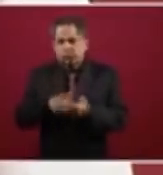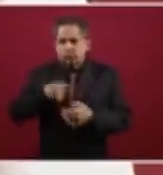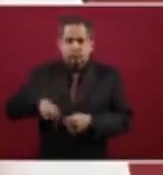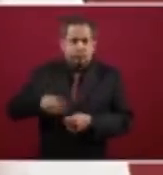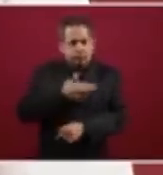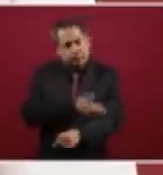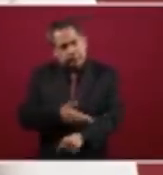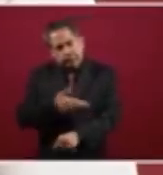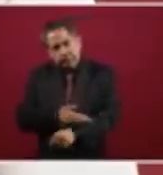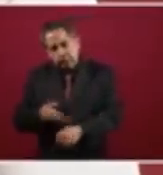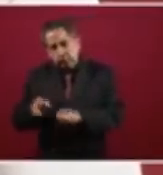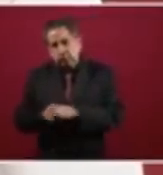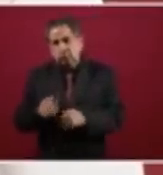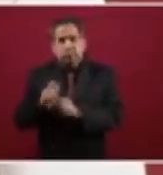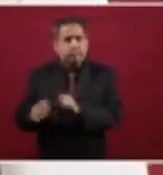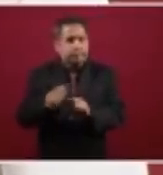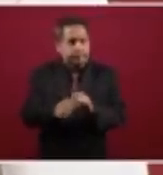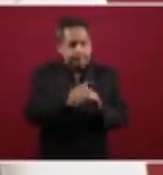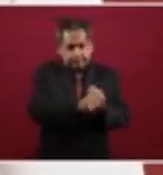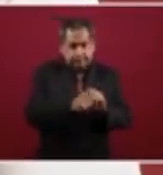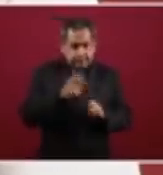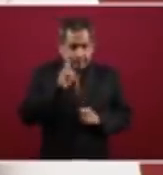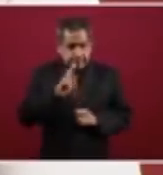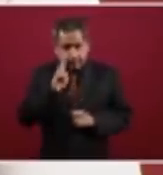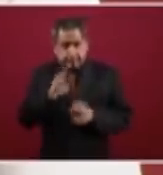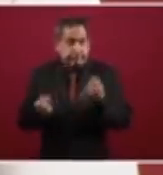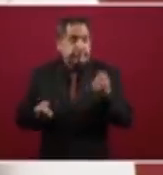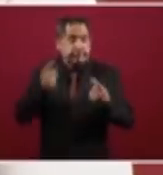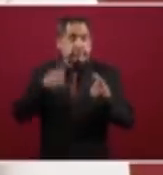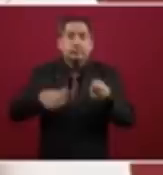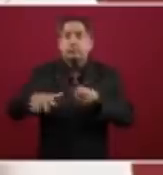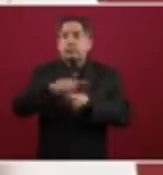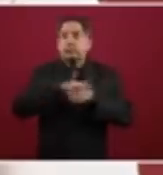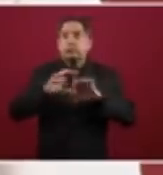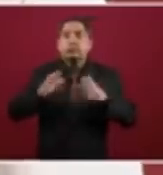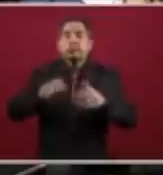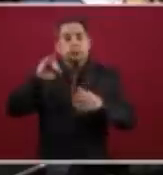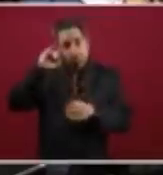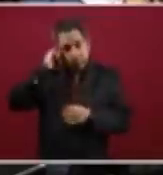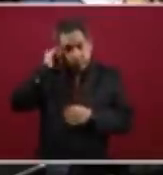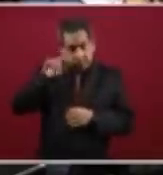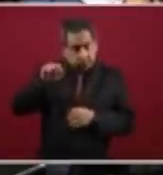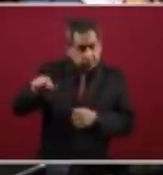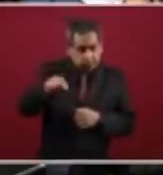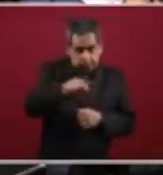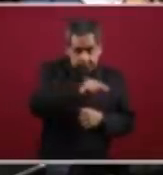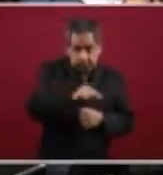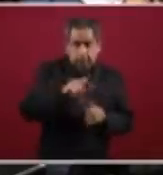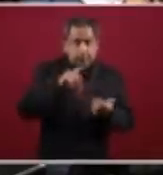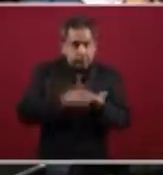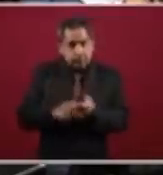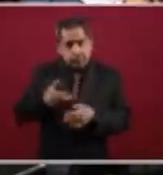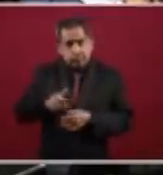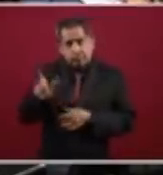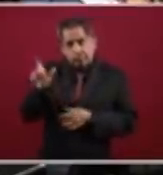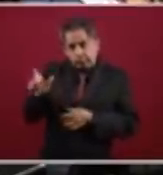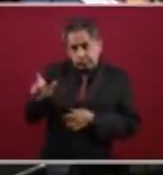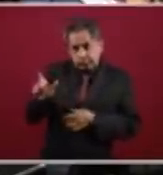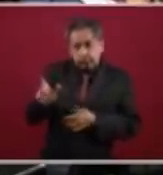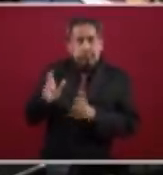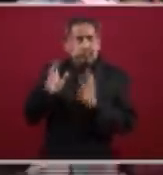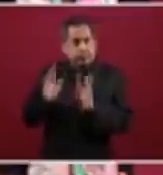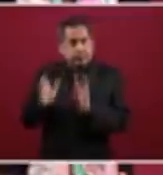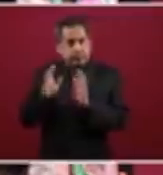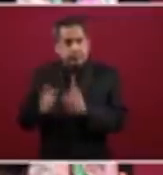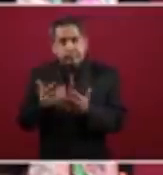el operativo en efectivo. Hay zonas rurales e indígenas que tienen tarjeta y ya están en espera